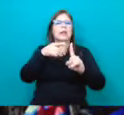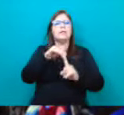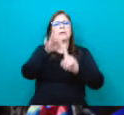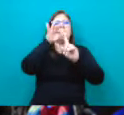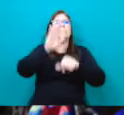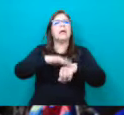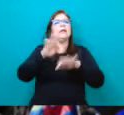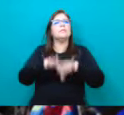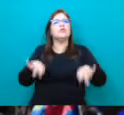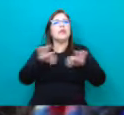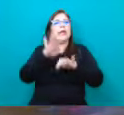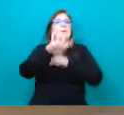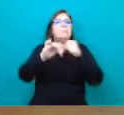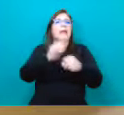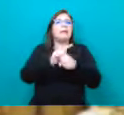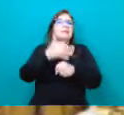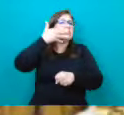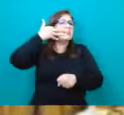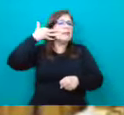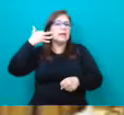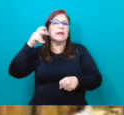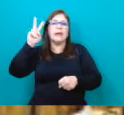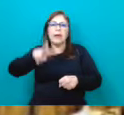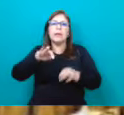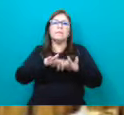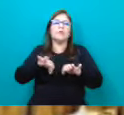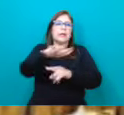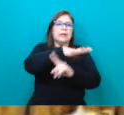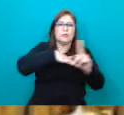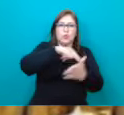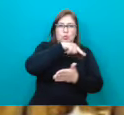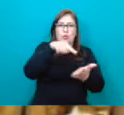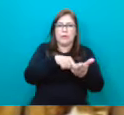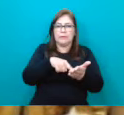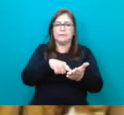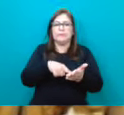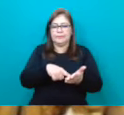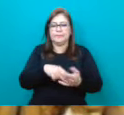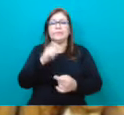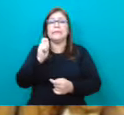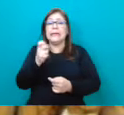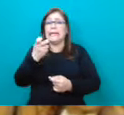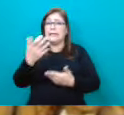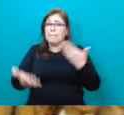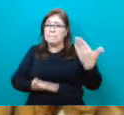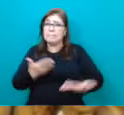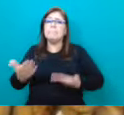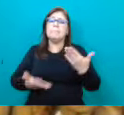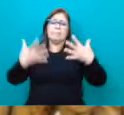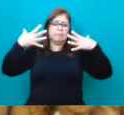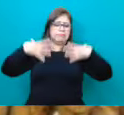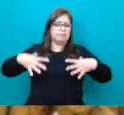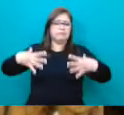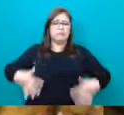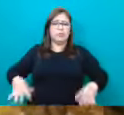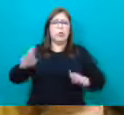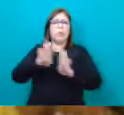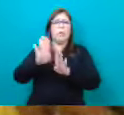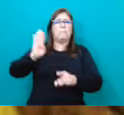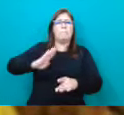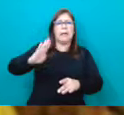principal al tigre, animal con una gran importancia en esta región. En esta danza los bailarines van